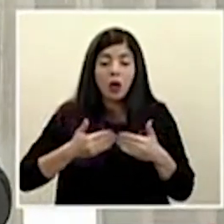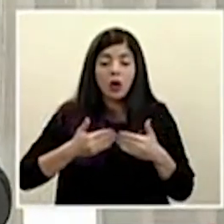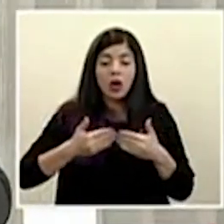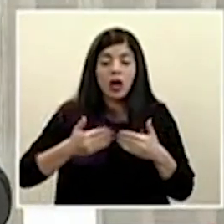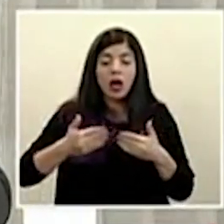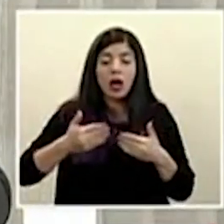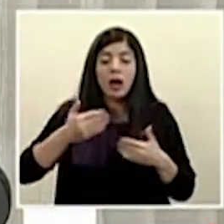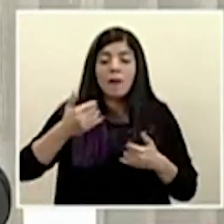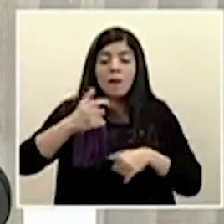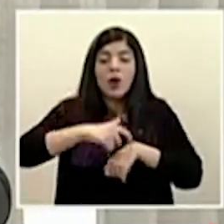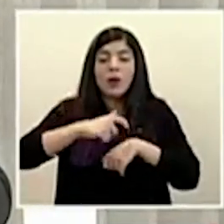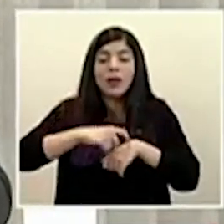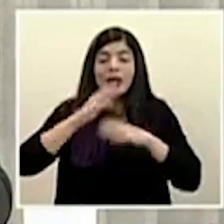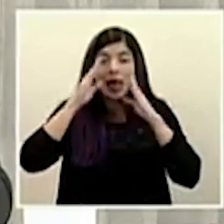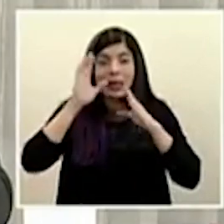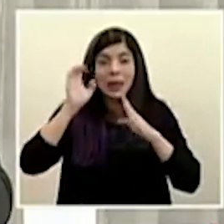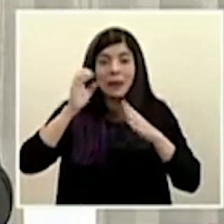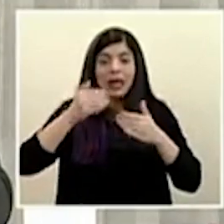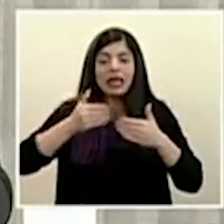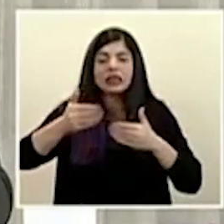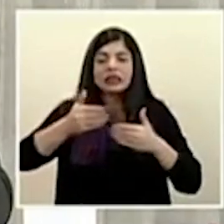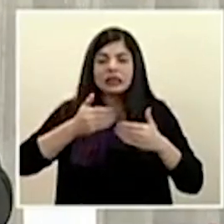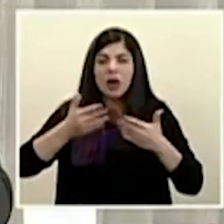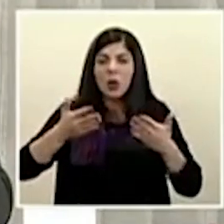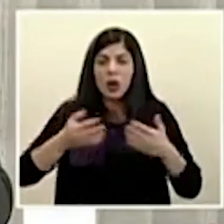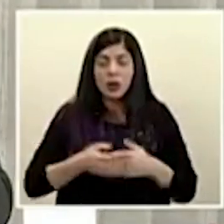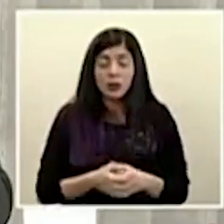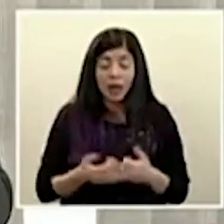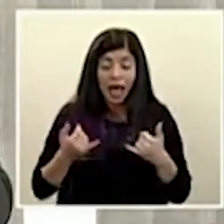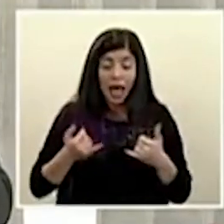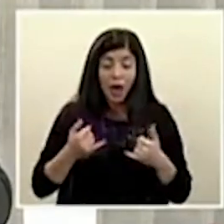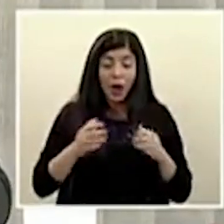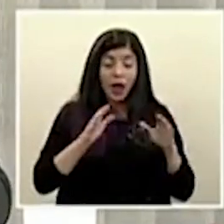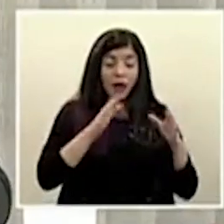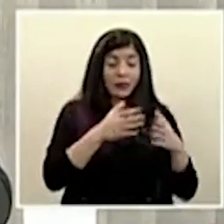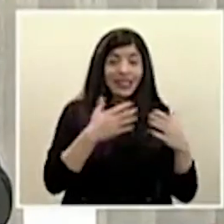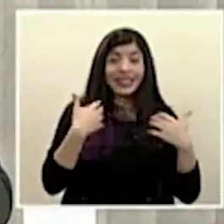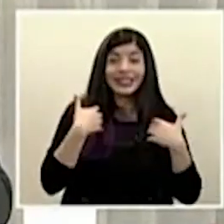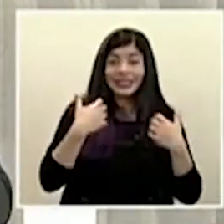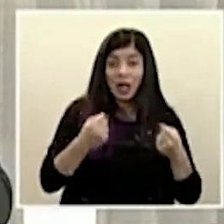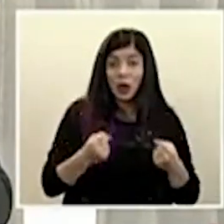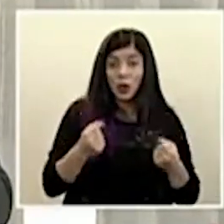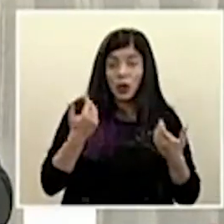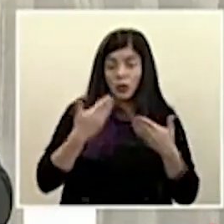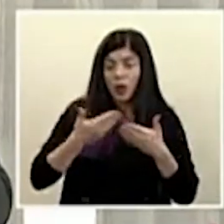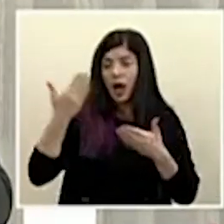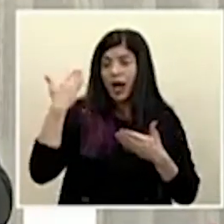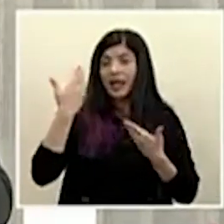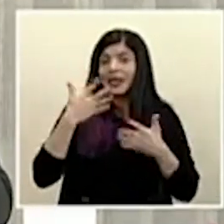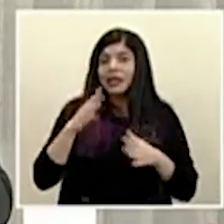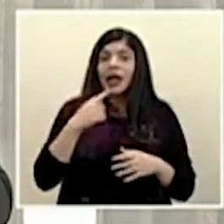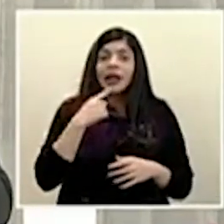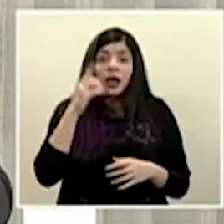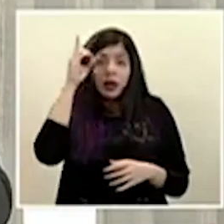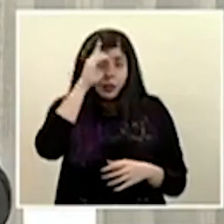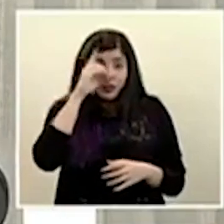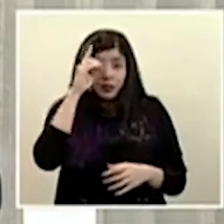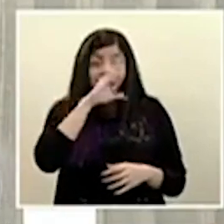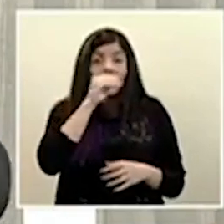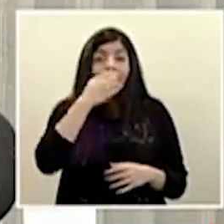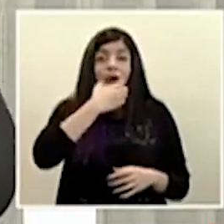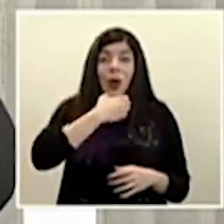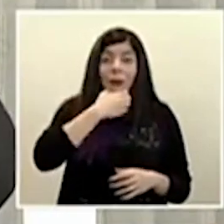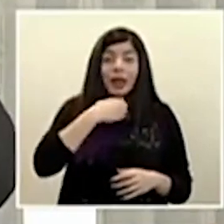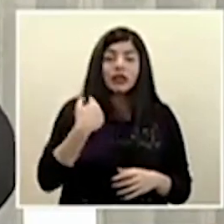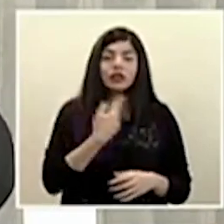la emergencia. En el punto de salud, como lo decían antes don Daniel y don Román,